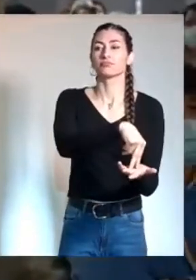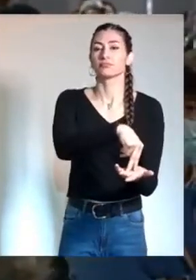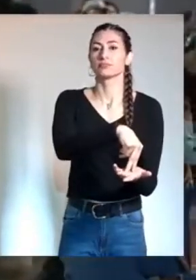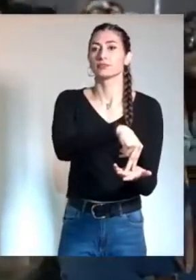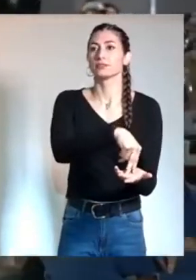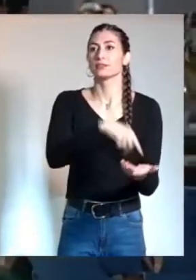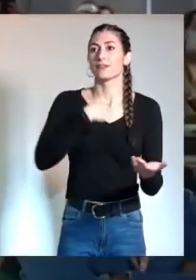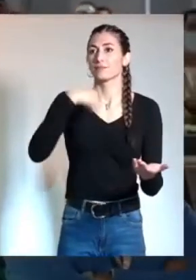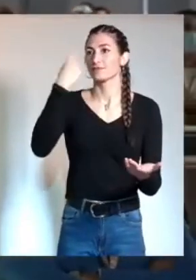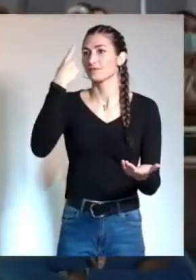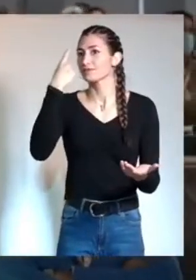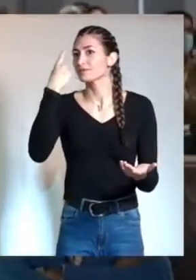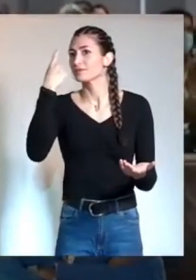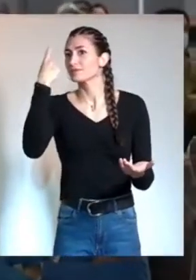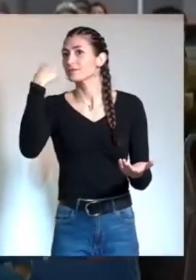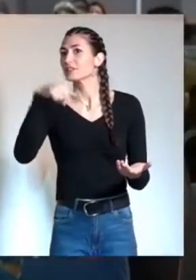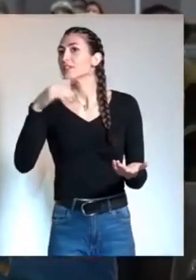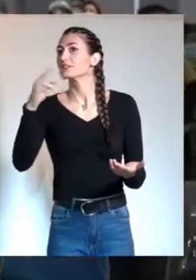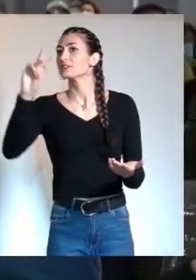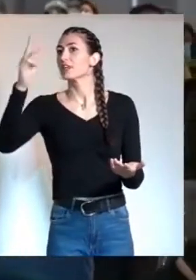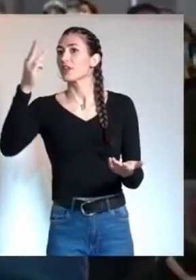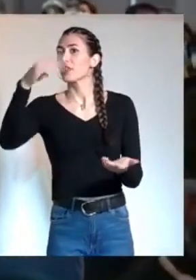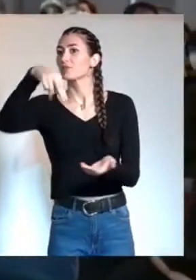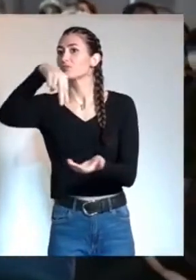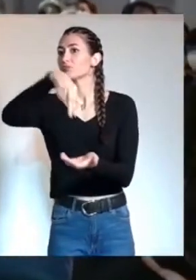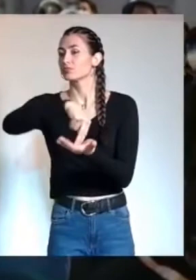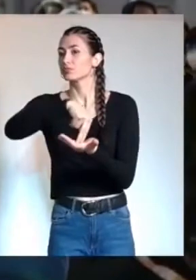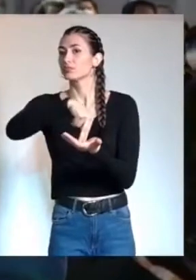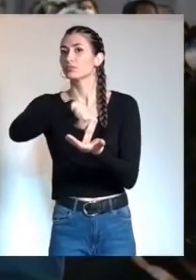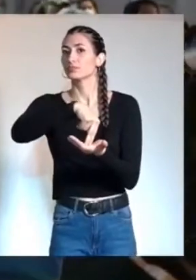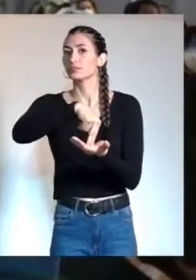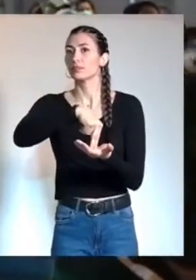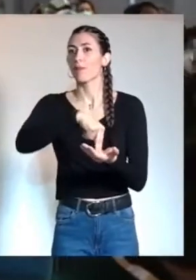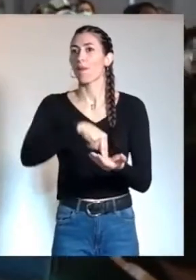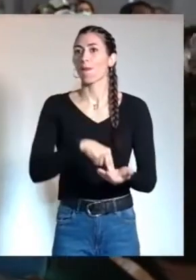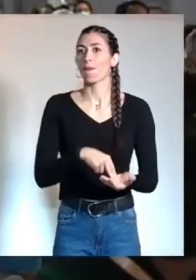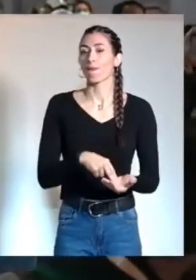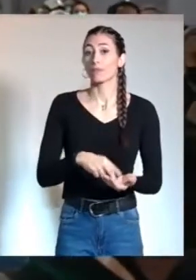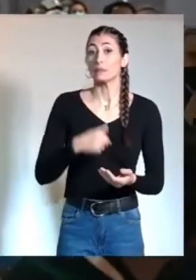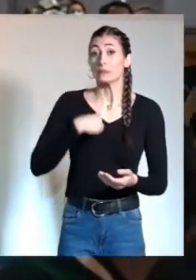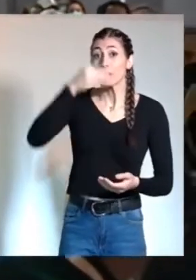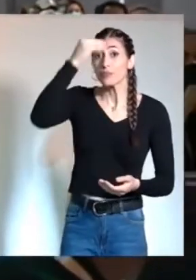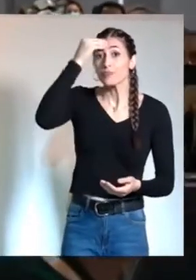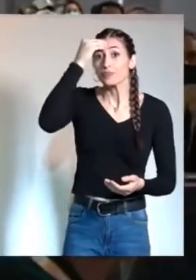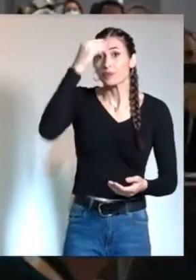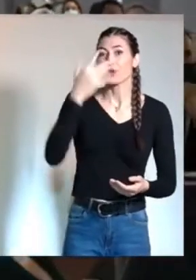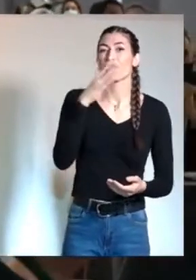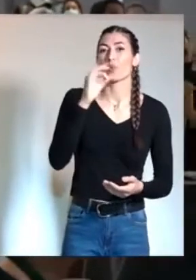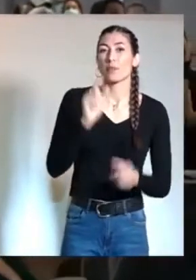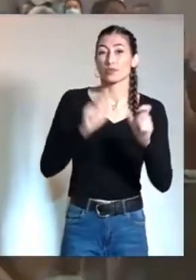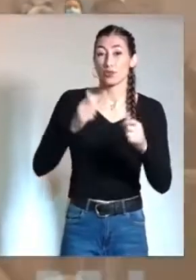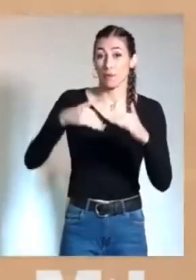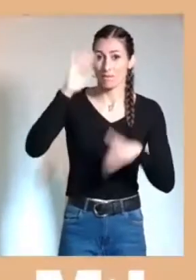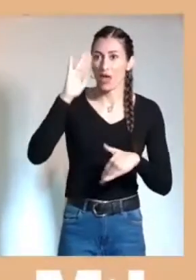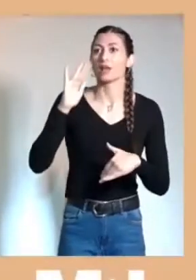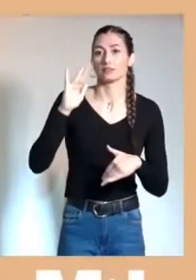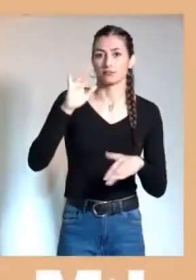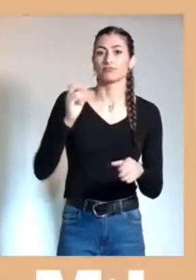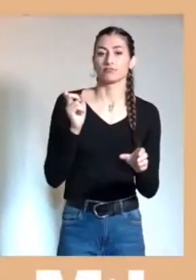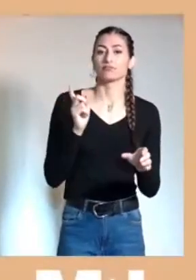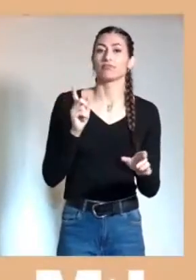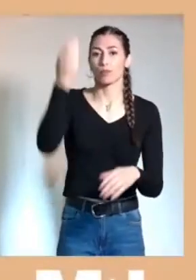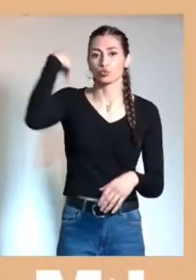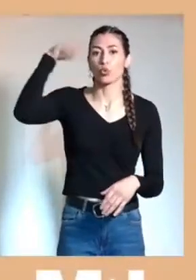Sé que hay más, se levanta un tercero. Creo que tenemos más de 50 personas musulmanas afiliadas al partido.